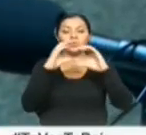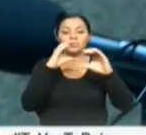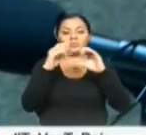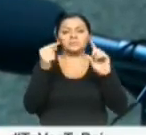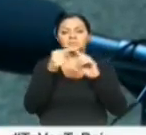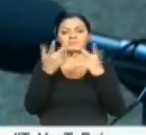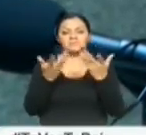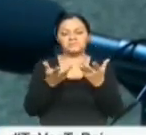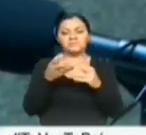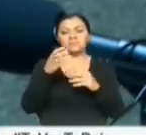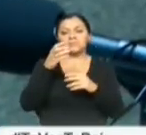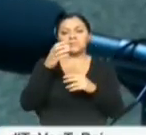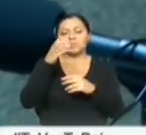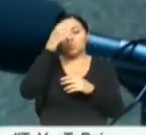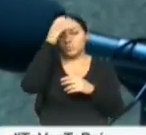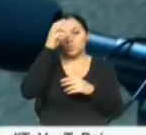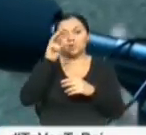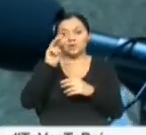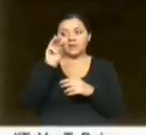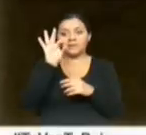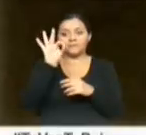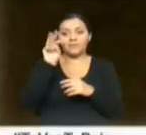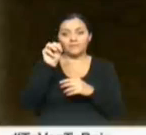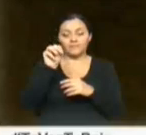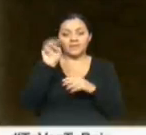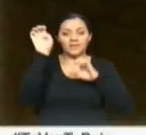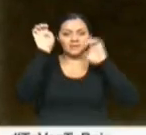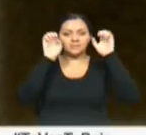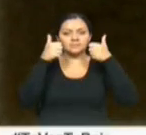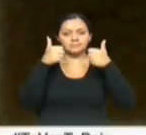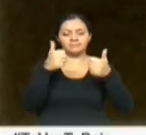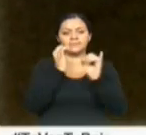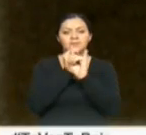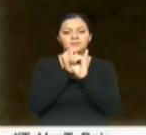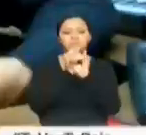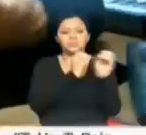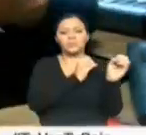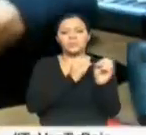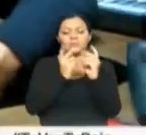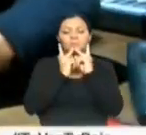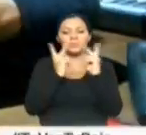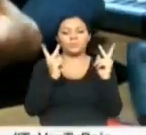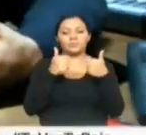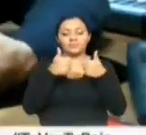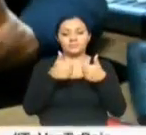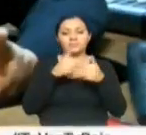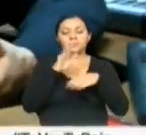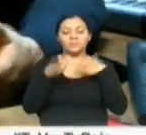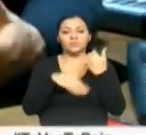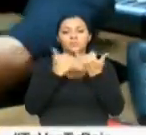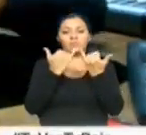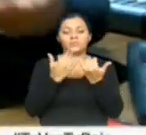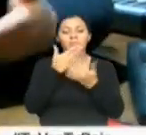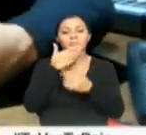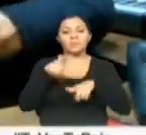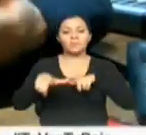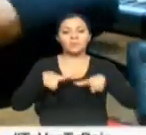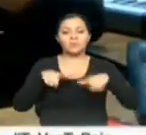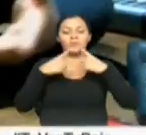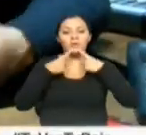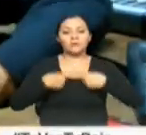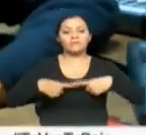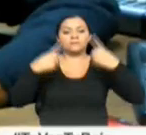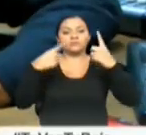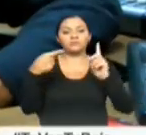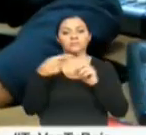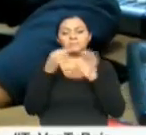comunicación, Cultura FM ya elabora sus estrategias con instituciones de orden público. Aquí tendrán el mejor lugar para hacer